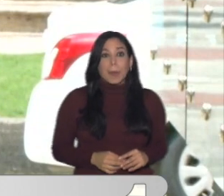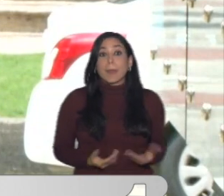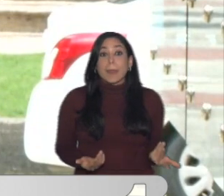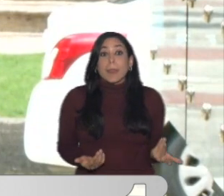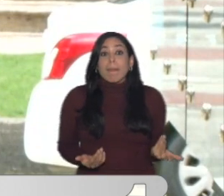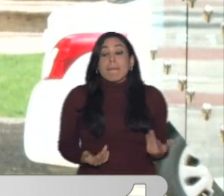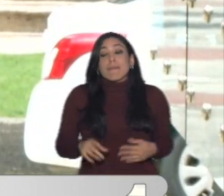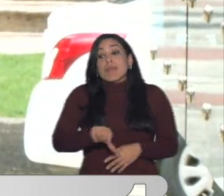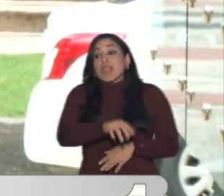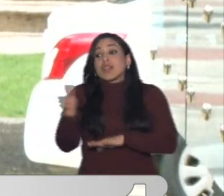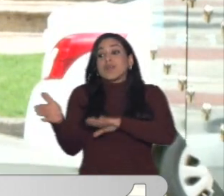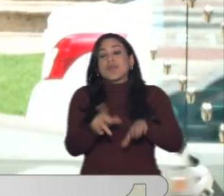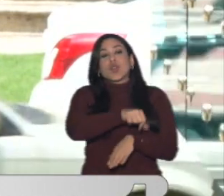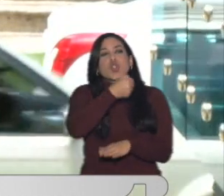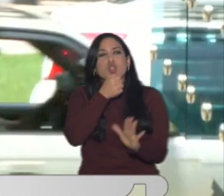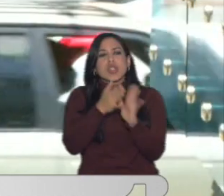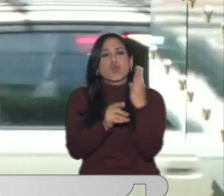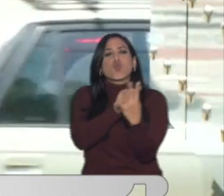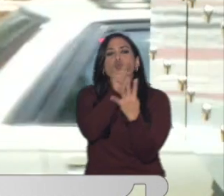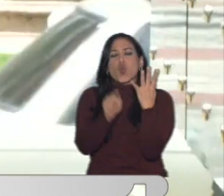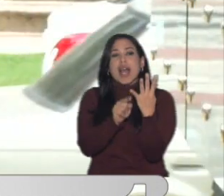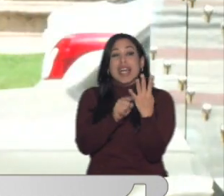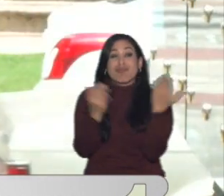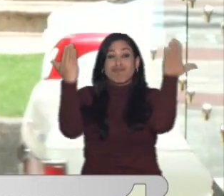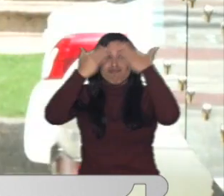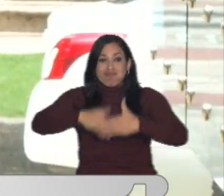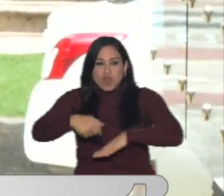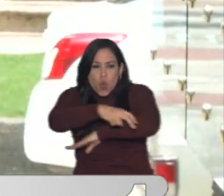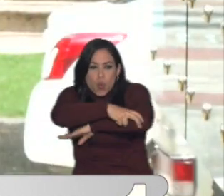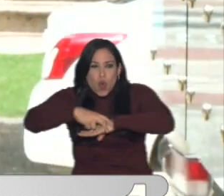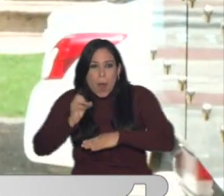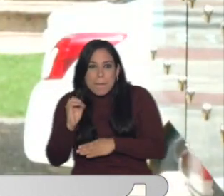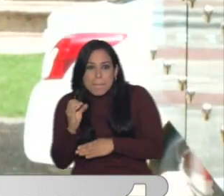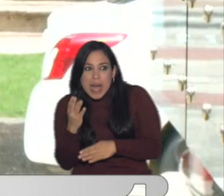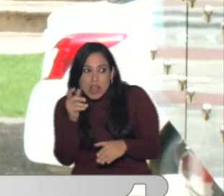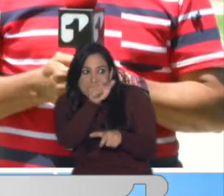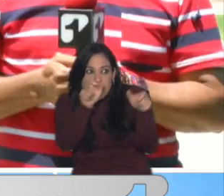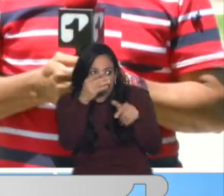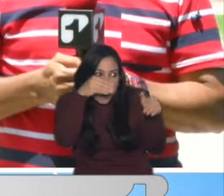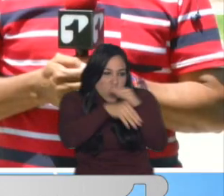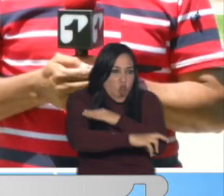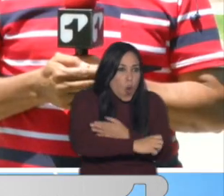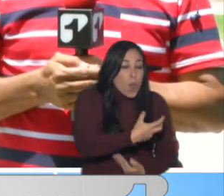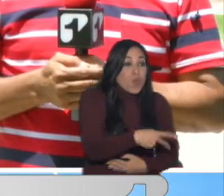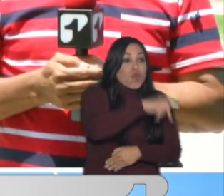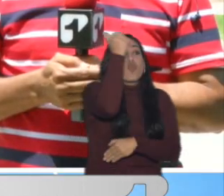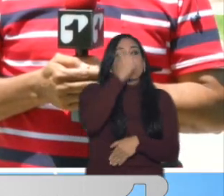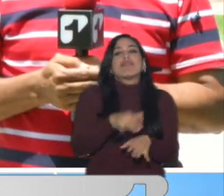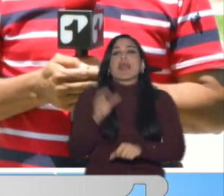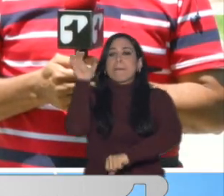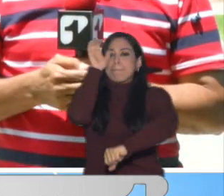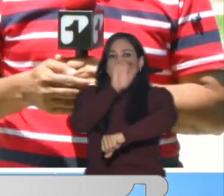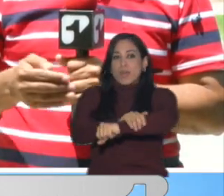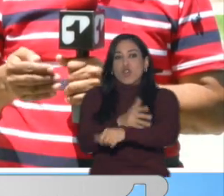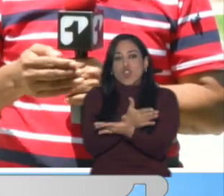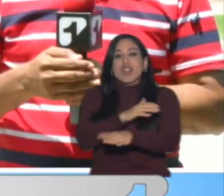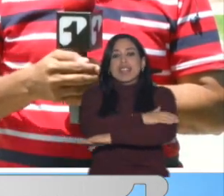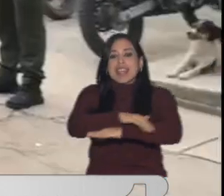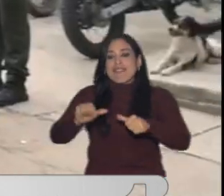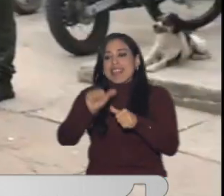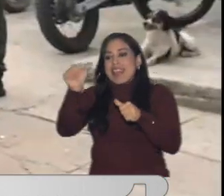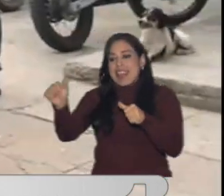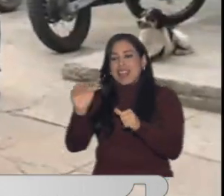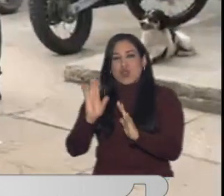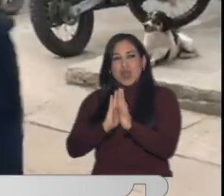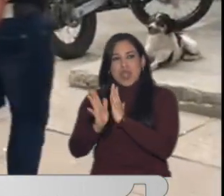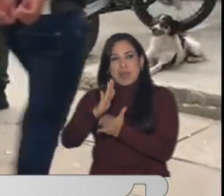Y en otras noticias, 4 presuntos fleteros fueron capturados en zona rural del municipio de Sabana Larga, en el centro